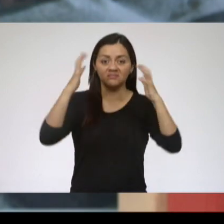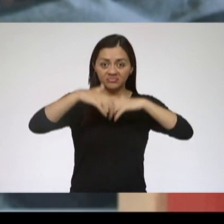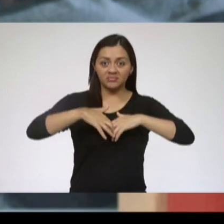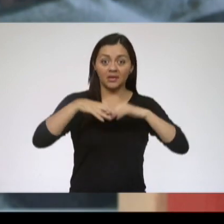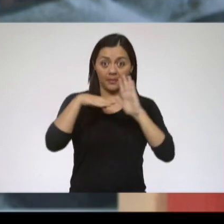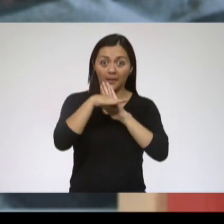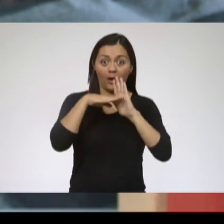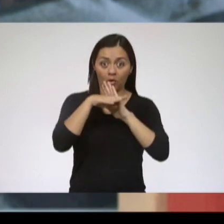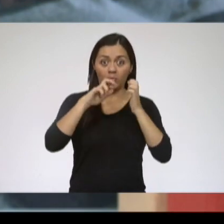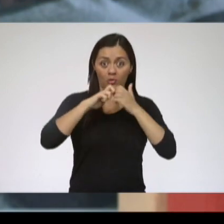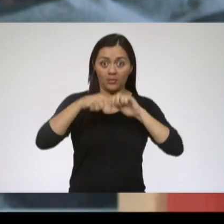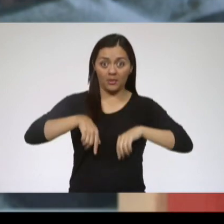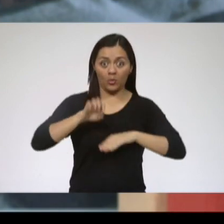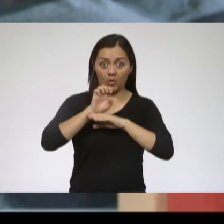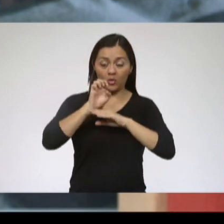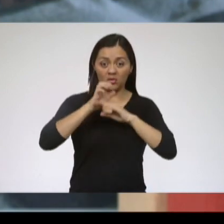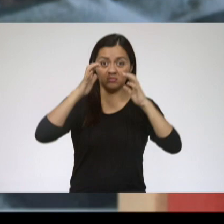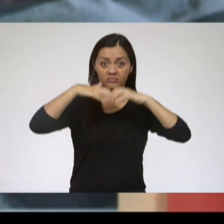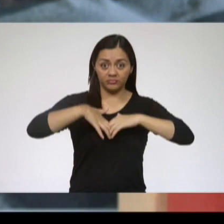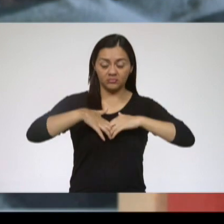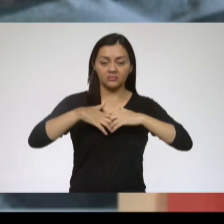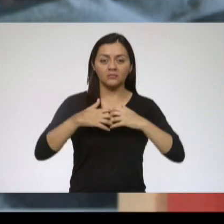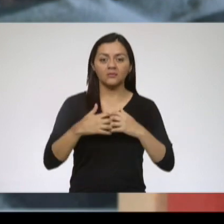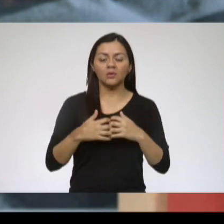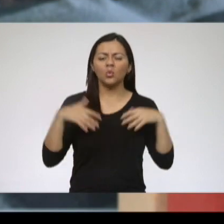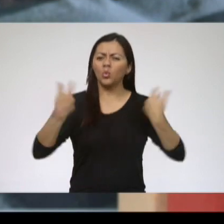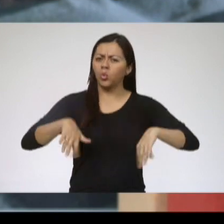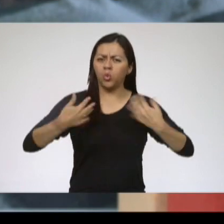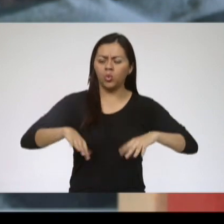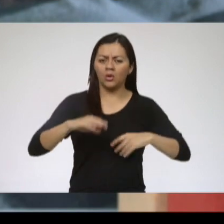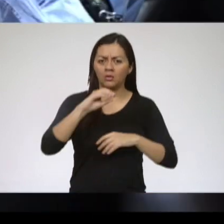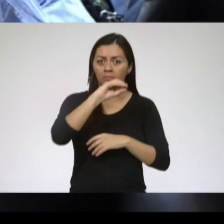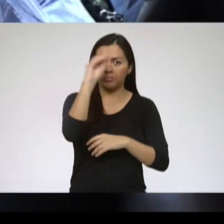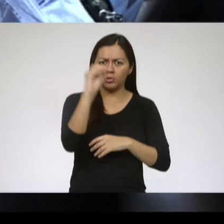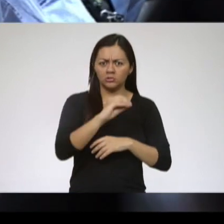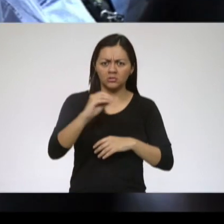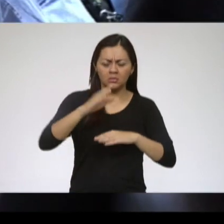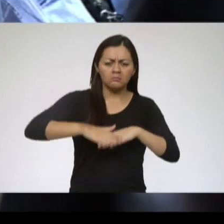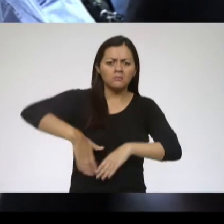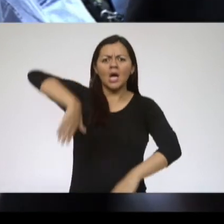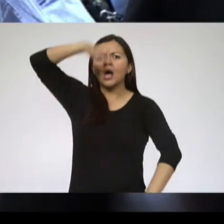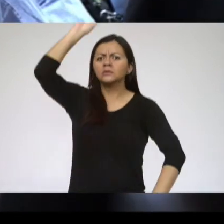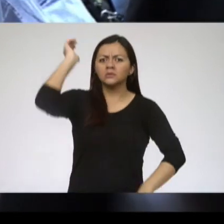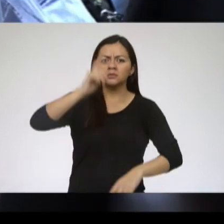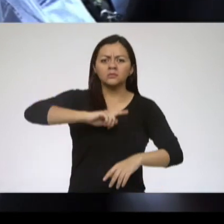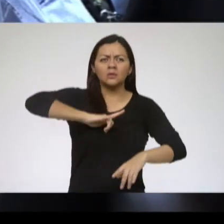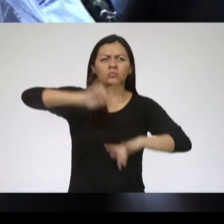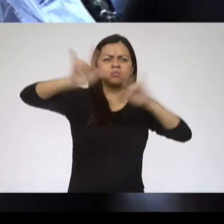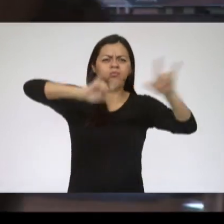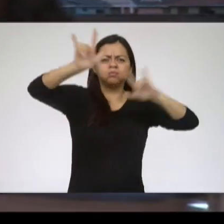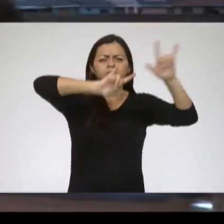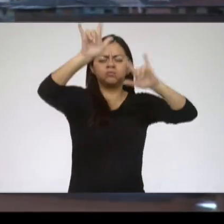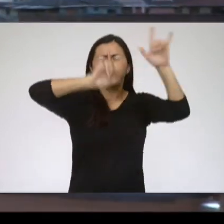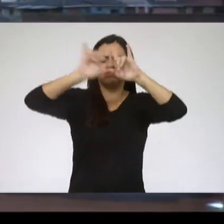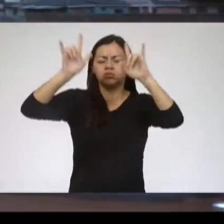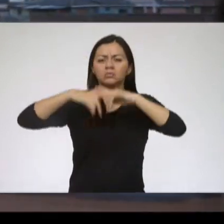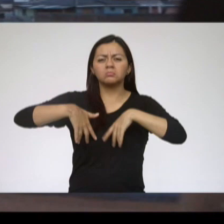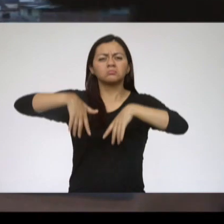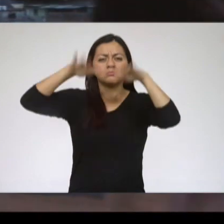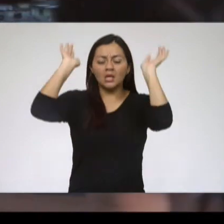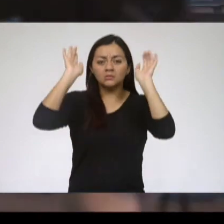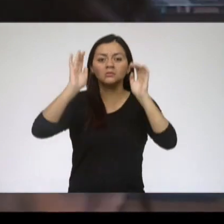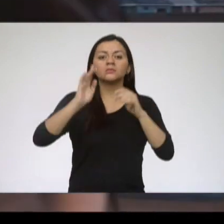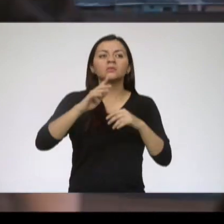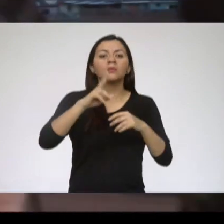financiera, existió una diáspora, o aumentó la diáspora de gente hacia afuera. Y como se complejizó la entrada a